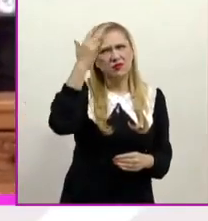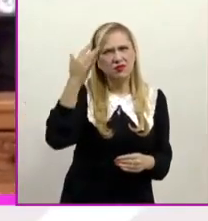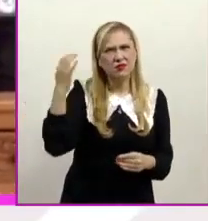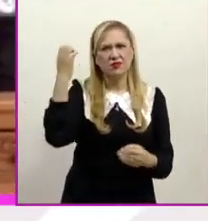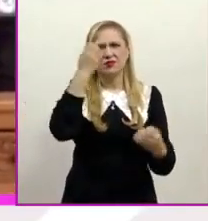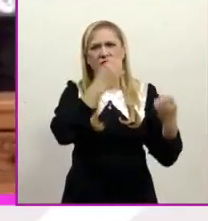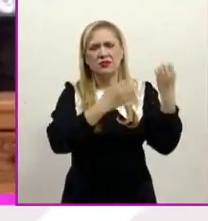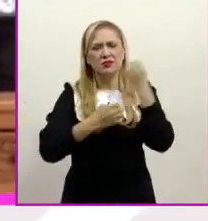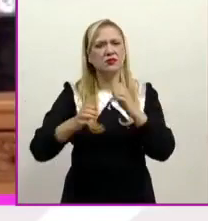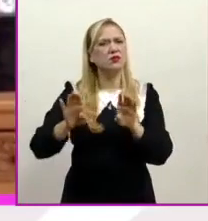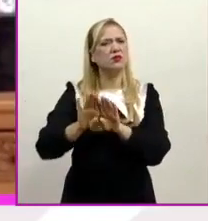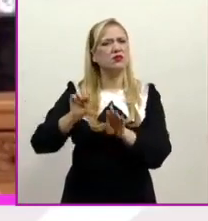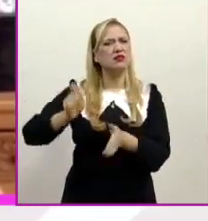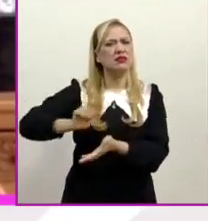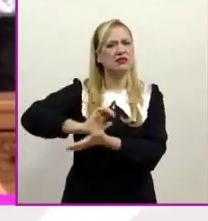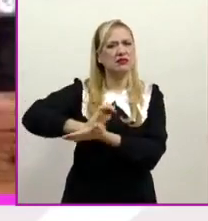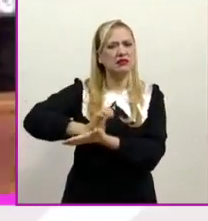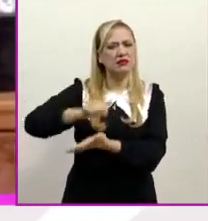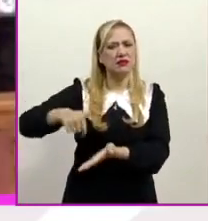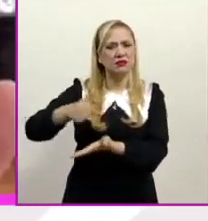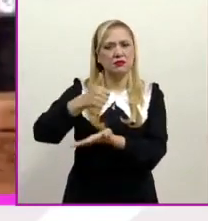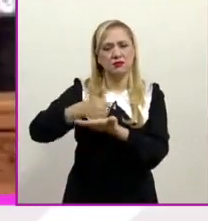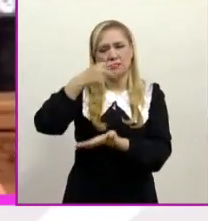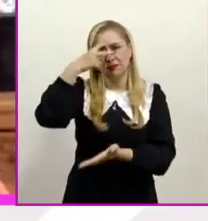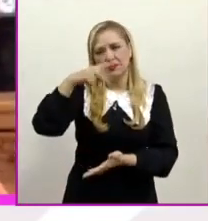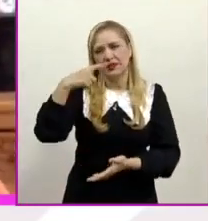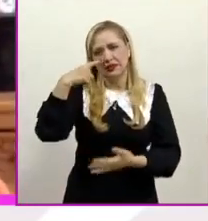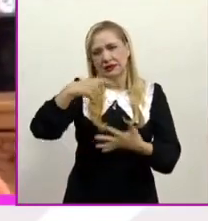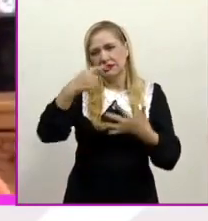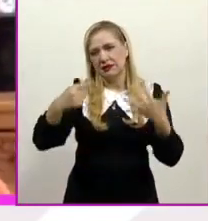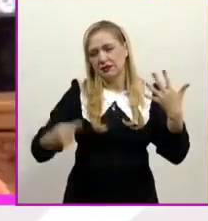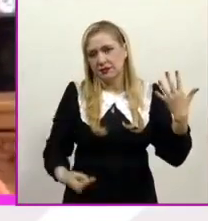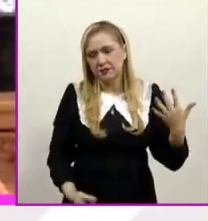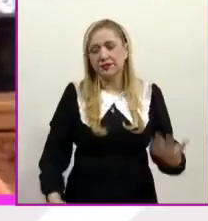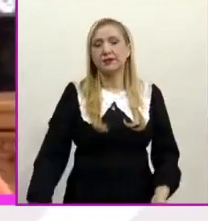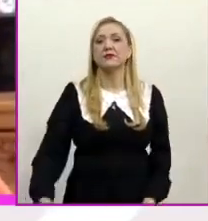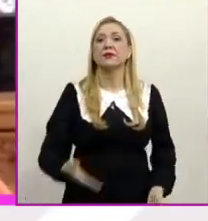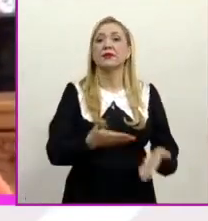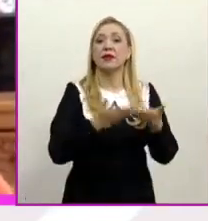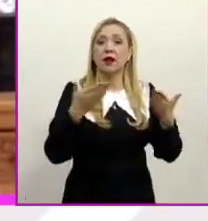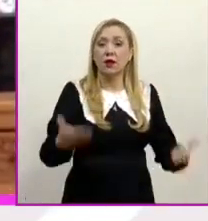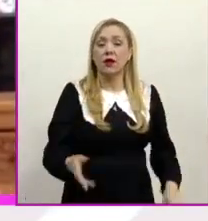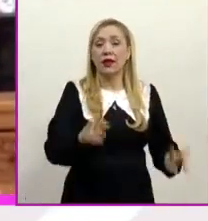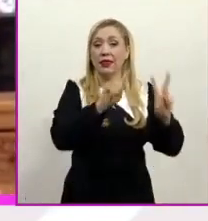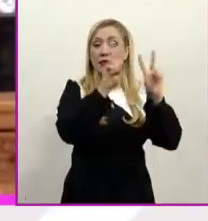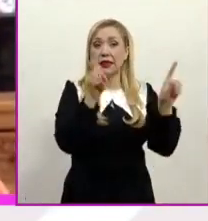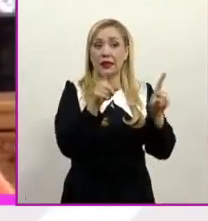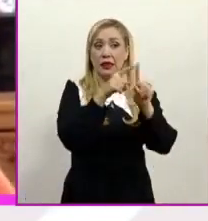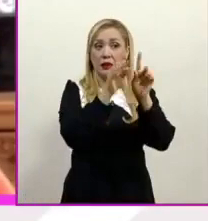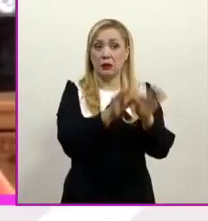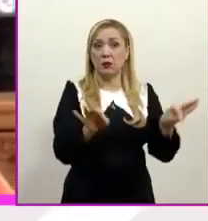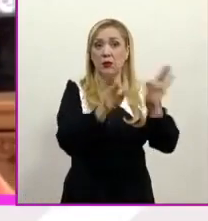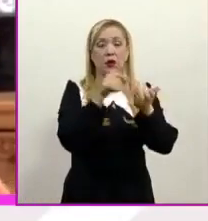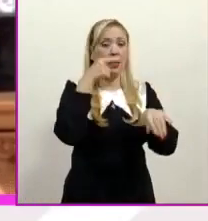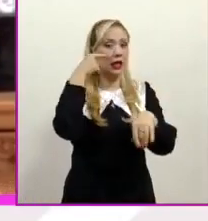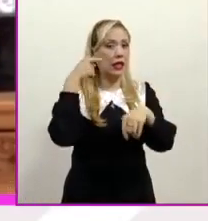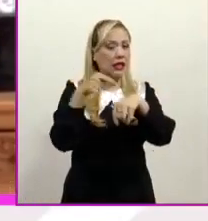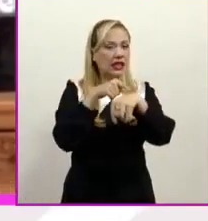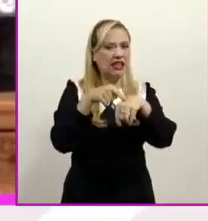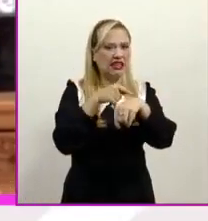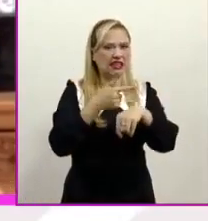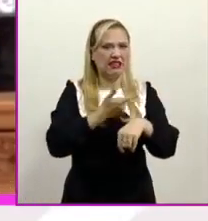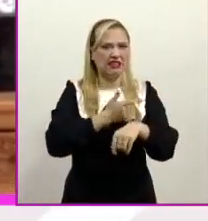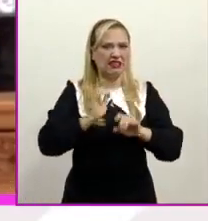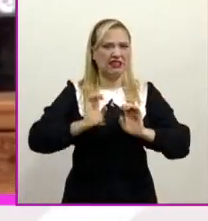fenómeno discriminatorio en la Ciudad de México. Y pues como saben, esta línea de programas que hemos venido realizando, pues tiene que ver con